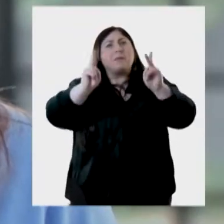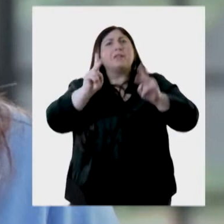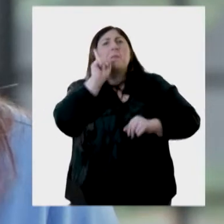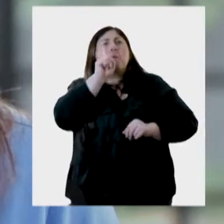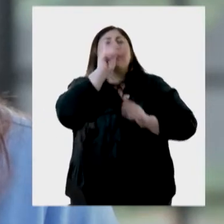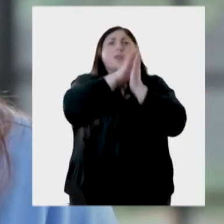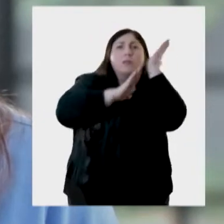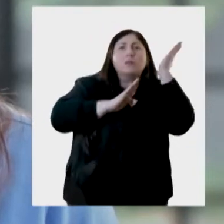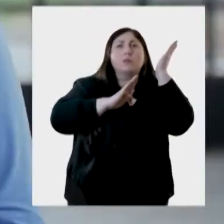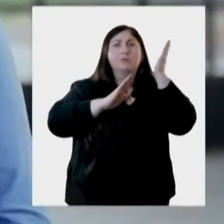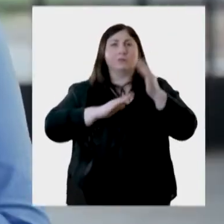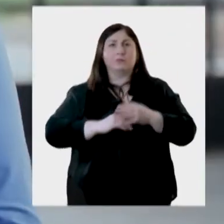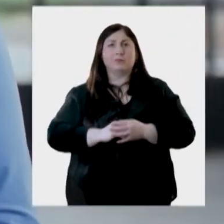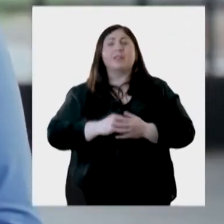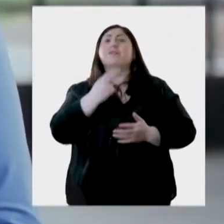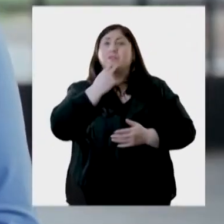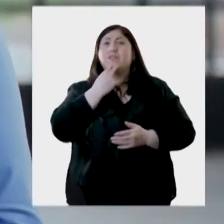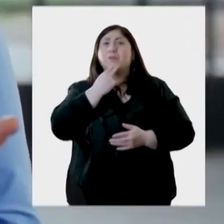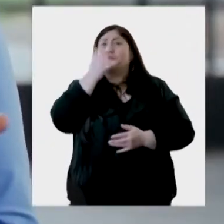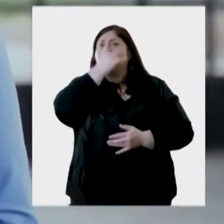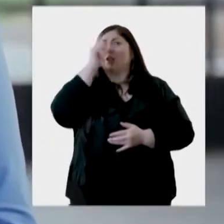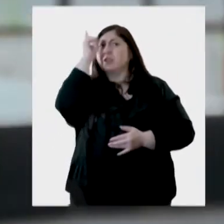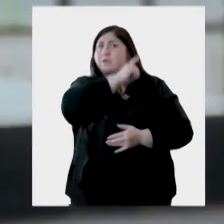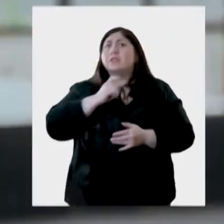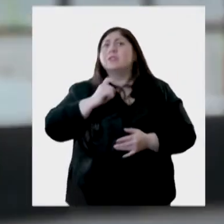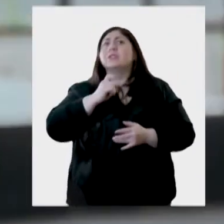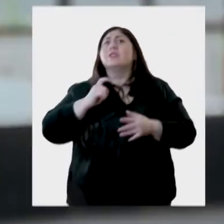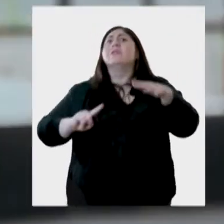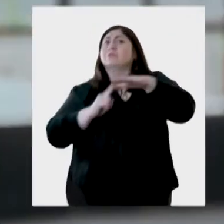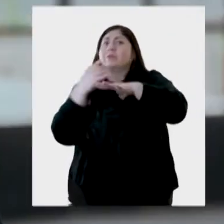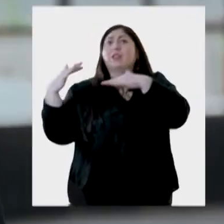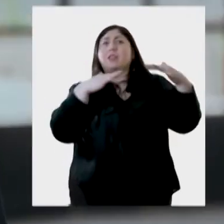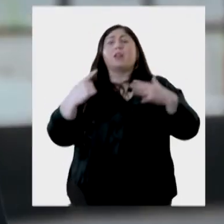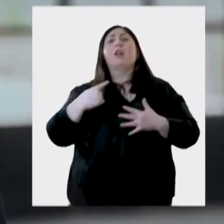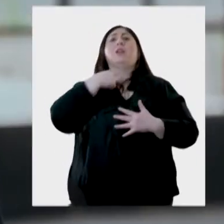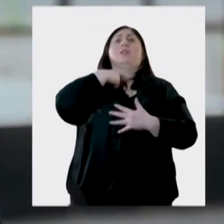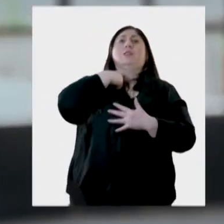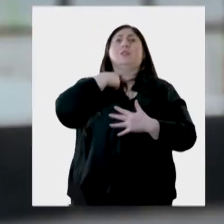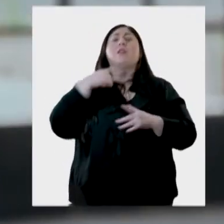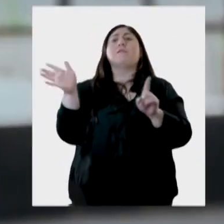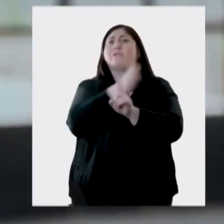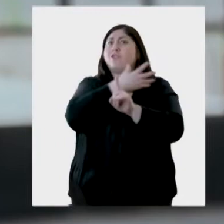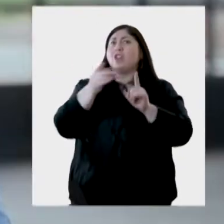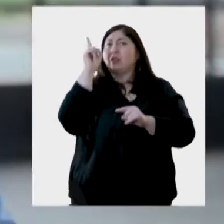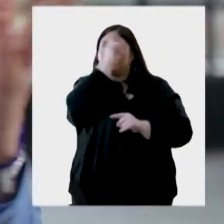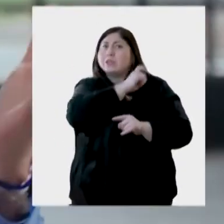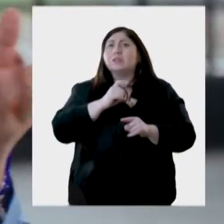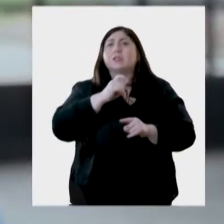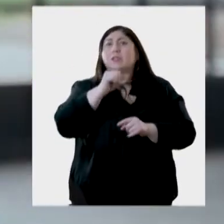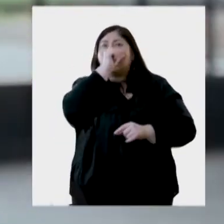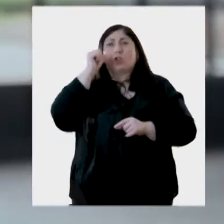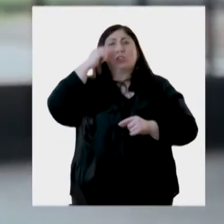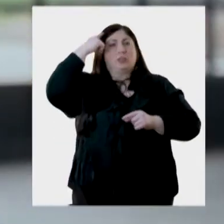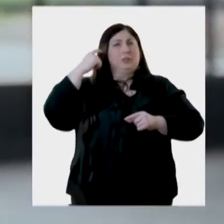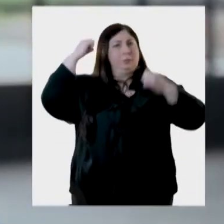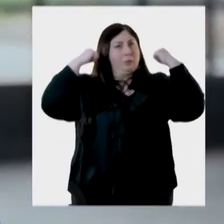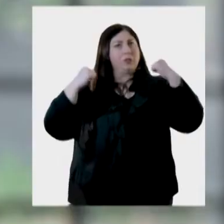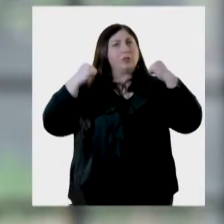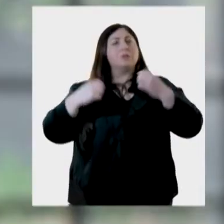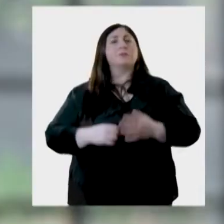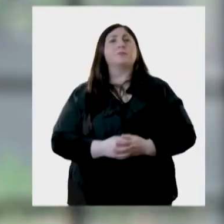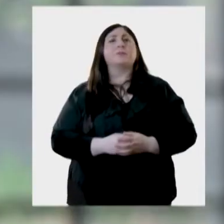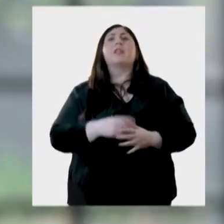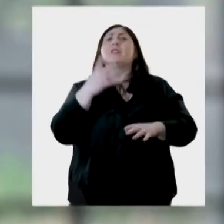que las mentiras nos duerman. Vivimos tiempos difíciles. Renació la amenaza de la guerra, la violencia está cruda. Y los narcos se creen